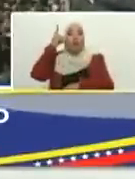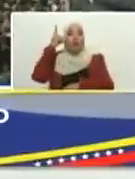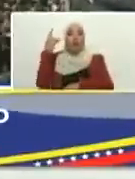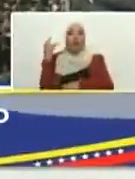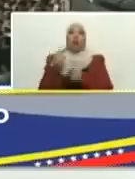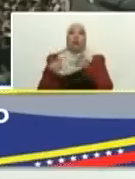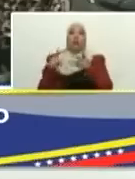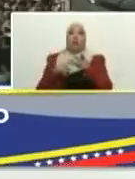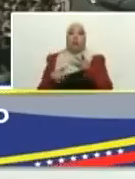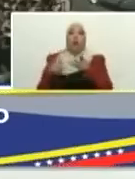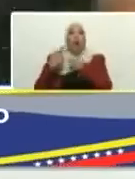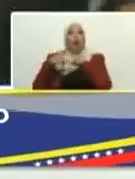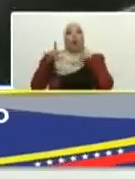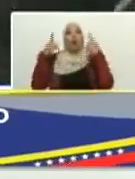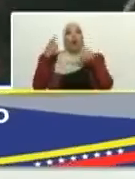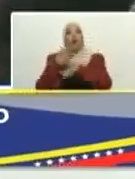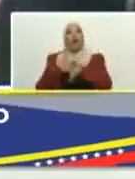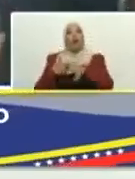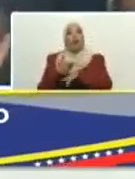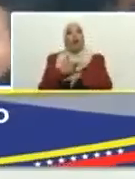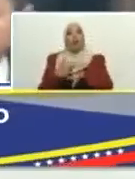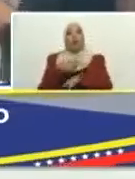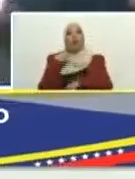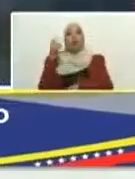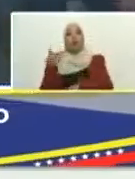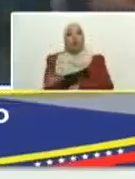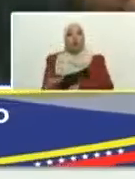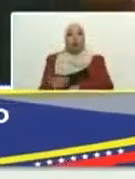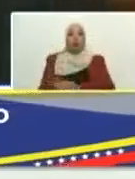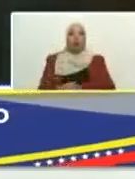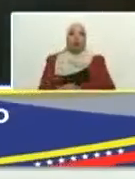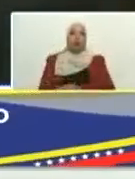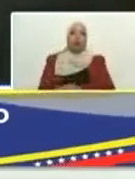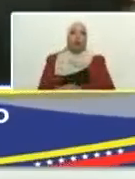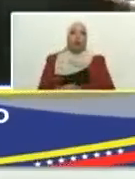para García Carneiro. Honor y gloria.